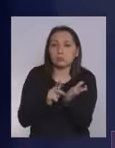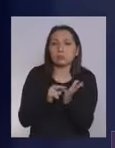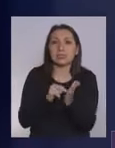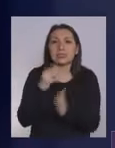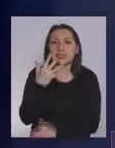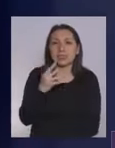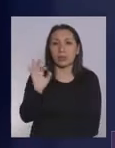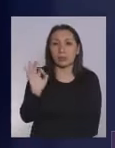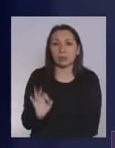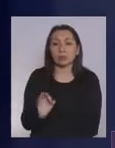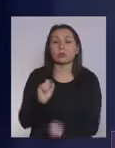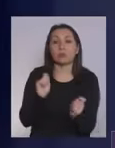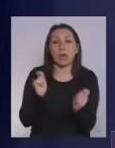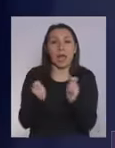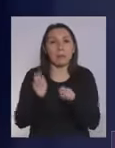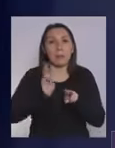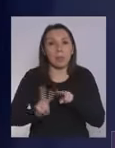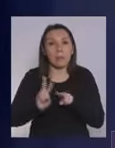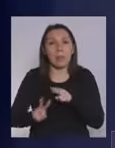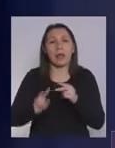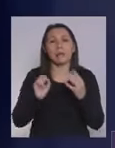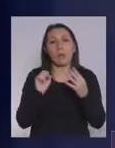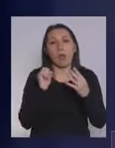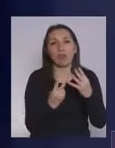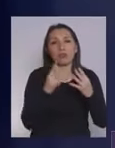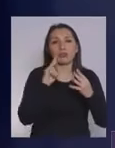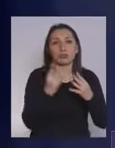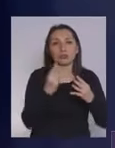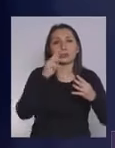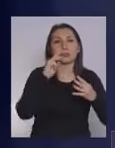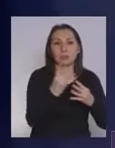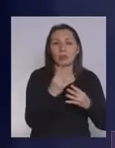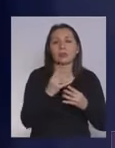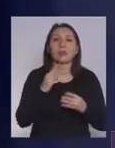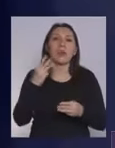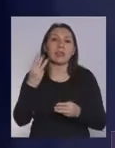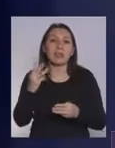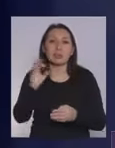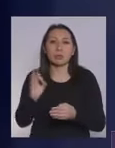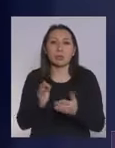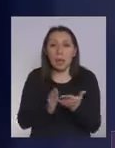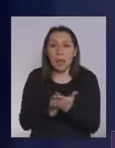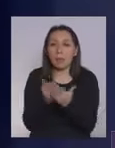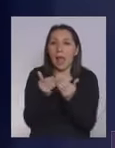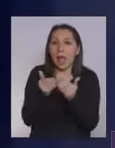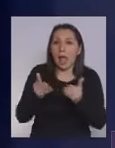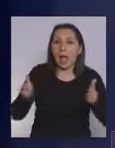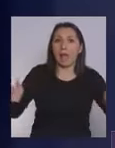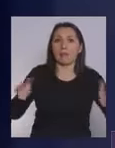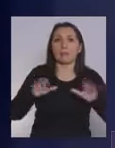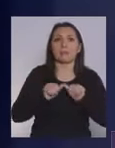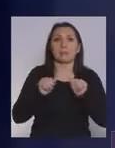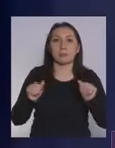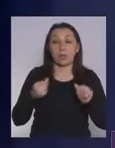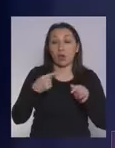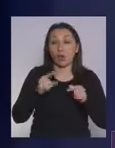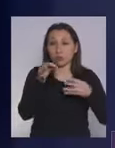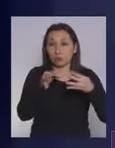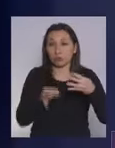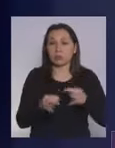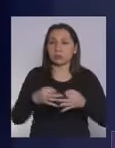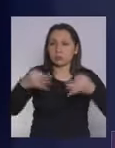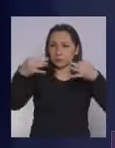por ciento positividad para pasar la preparación y después un 3% para pasar a la apertura inicial otros los indicadores tener